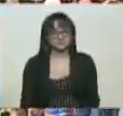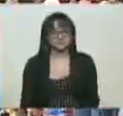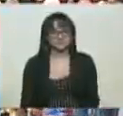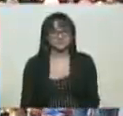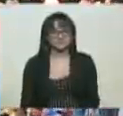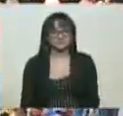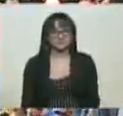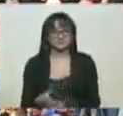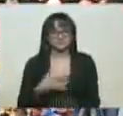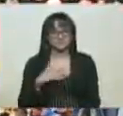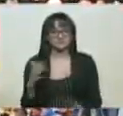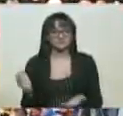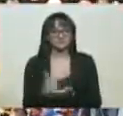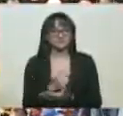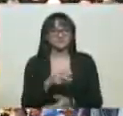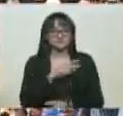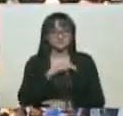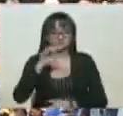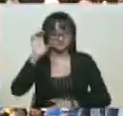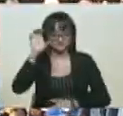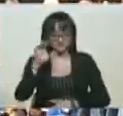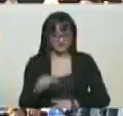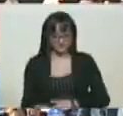¿Qué es eso de eliminar el carnet de la patria?